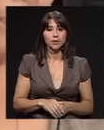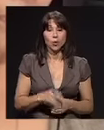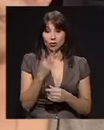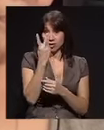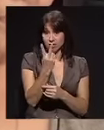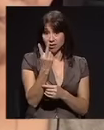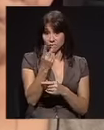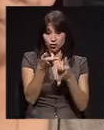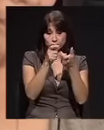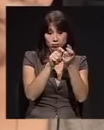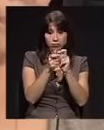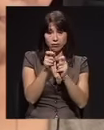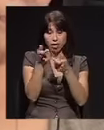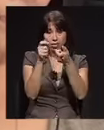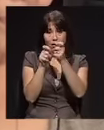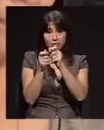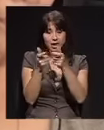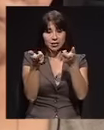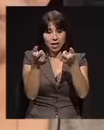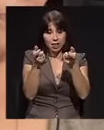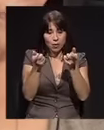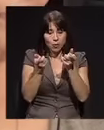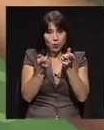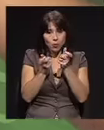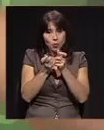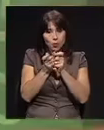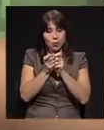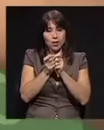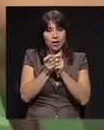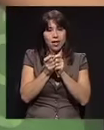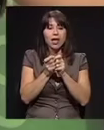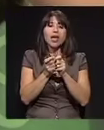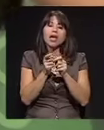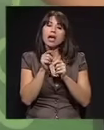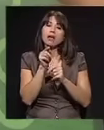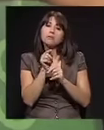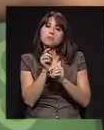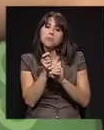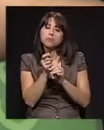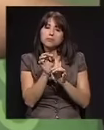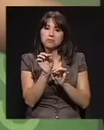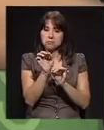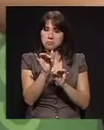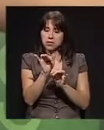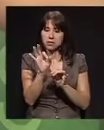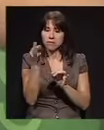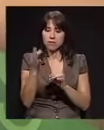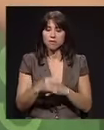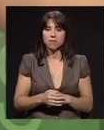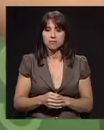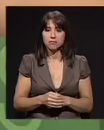Al finalizar las dos trenzas, simplemente se unen. Se deja un poquito flojo.